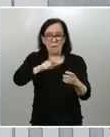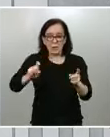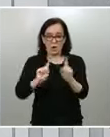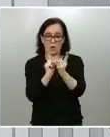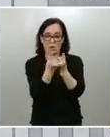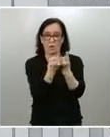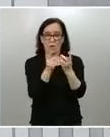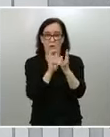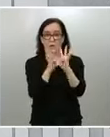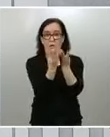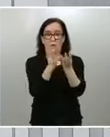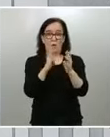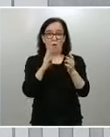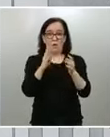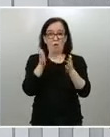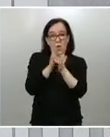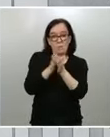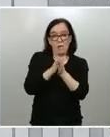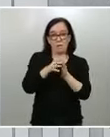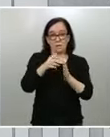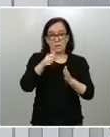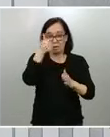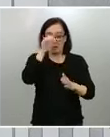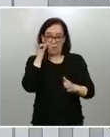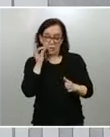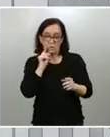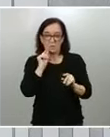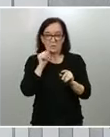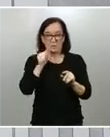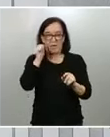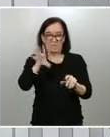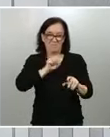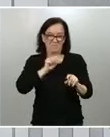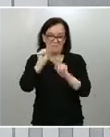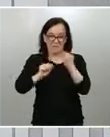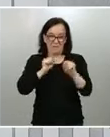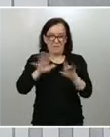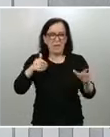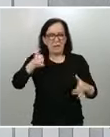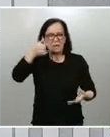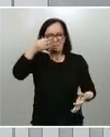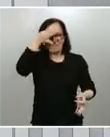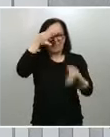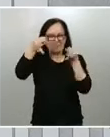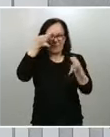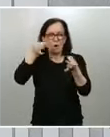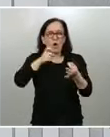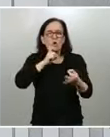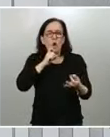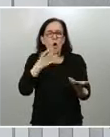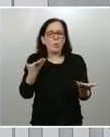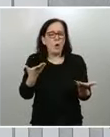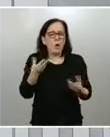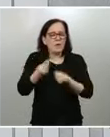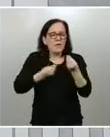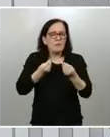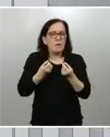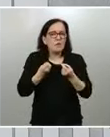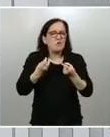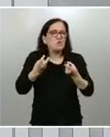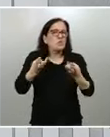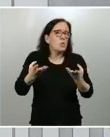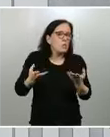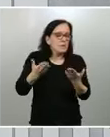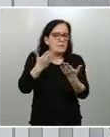insisto que estamos intentando detallar más exactamente cómo se descompone el número que estamos dando